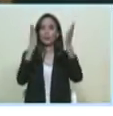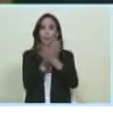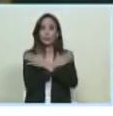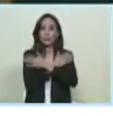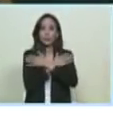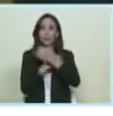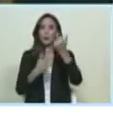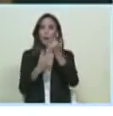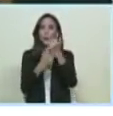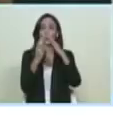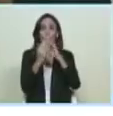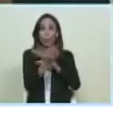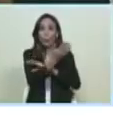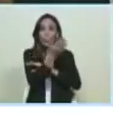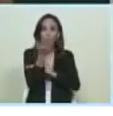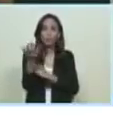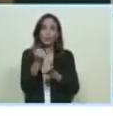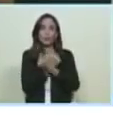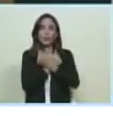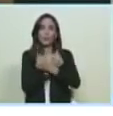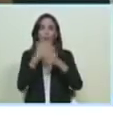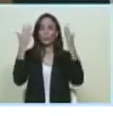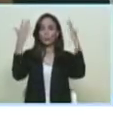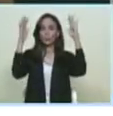nuestro apoyo y nuestro amor.